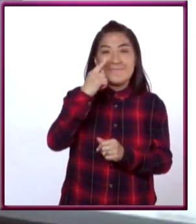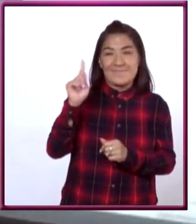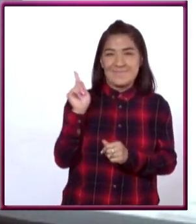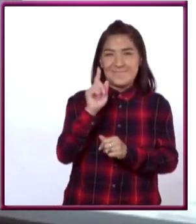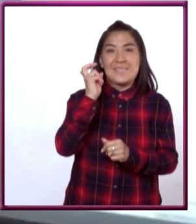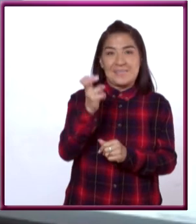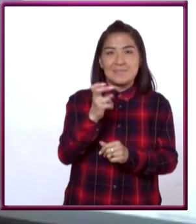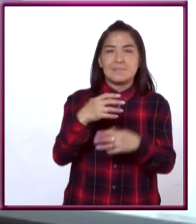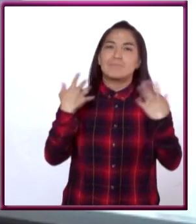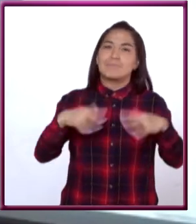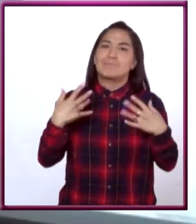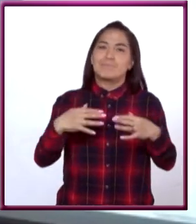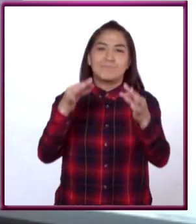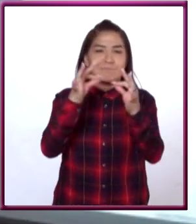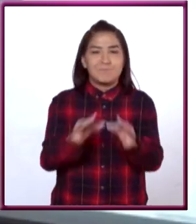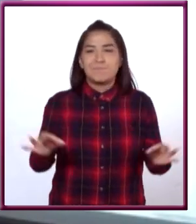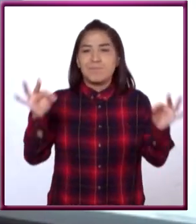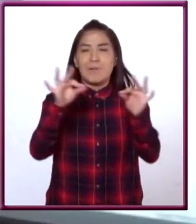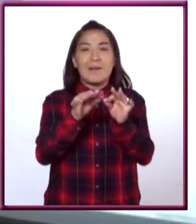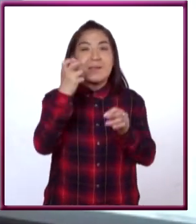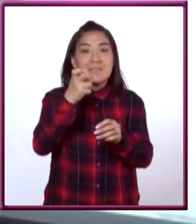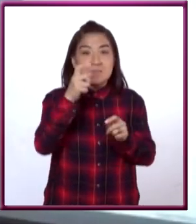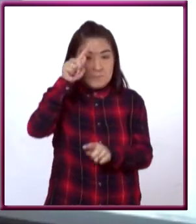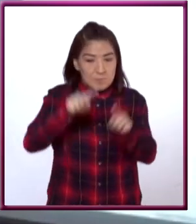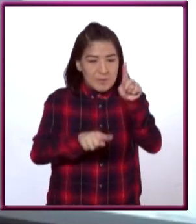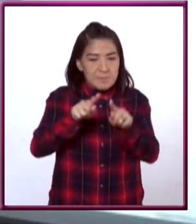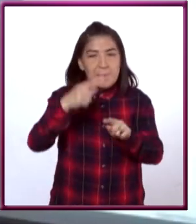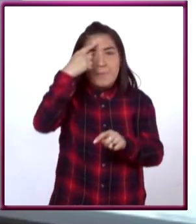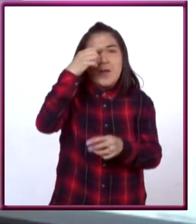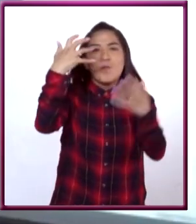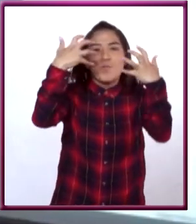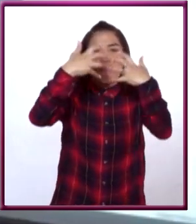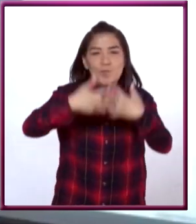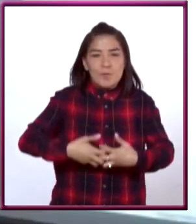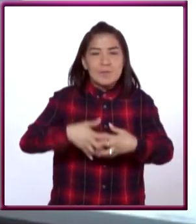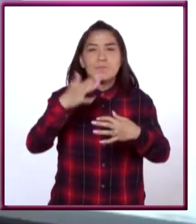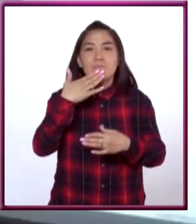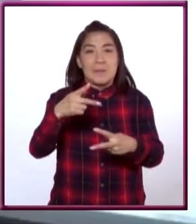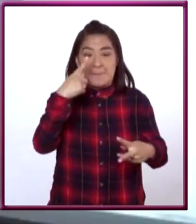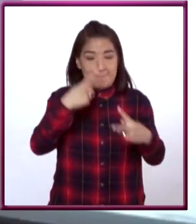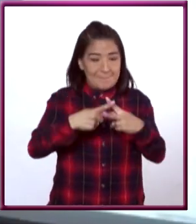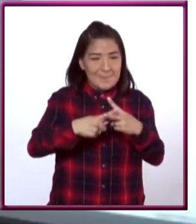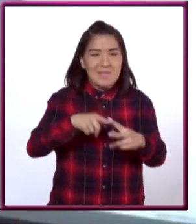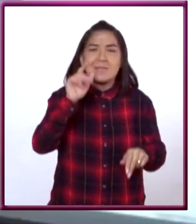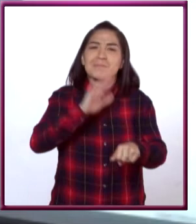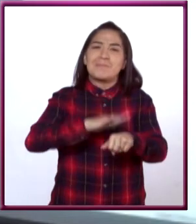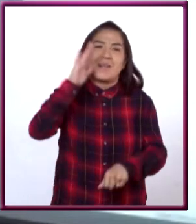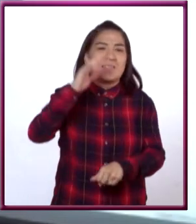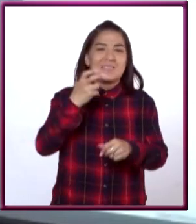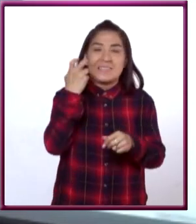es muy relevante. De eso depende que funcione. Las matemáticas están